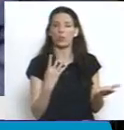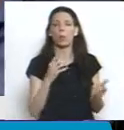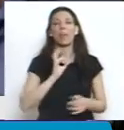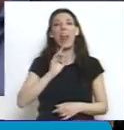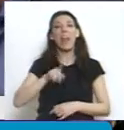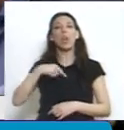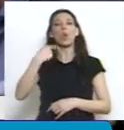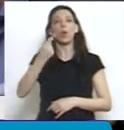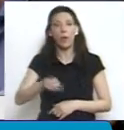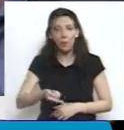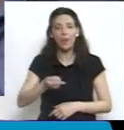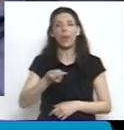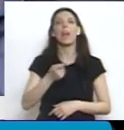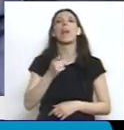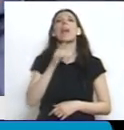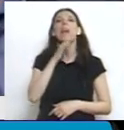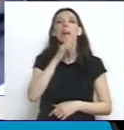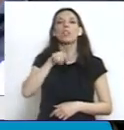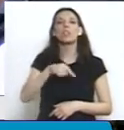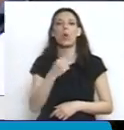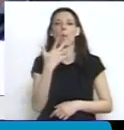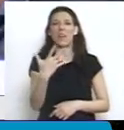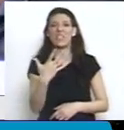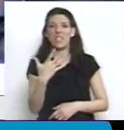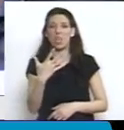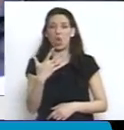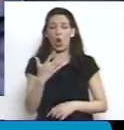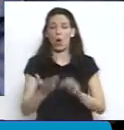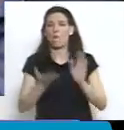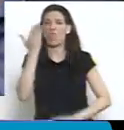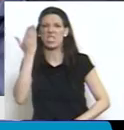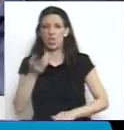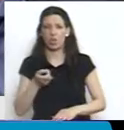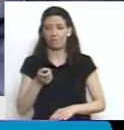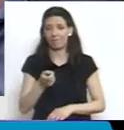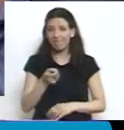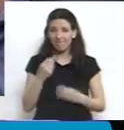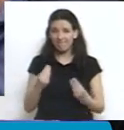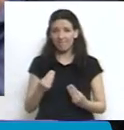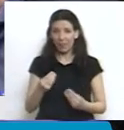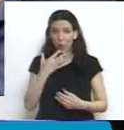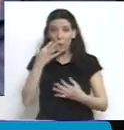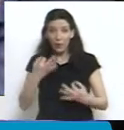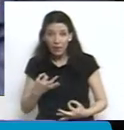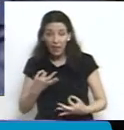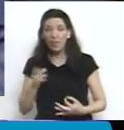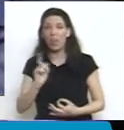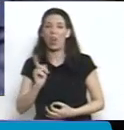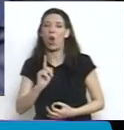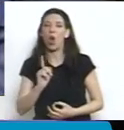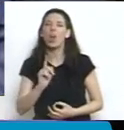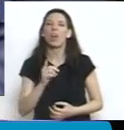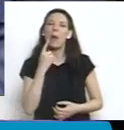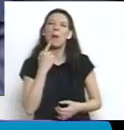viene va a ser del 14,5%. Claramente esto se corresponde, más que con la realidad, con los